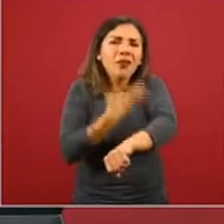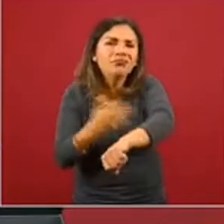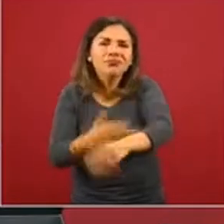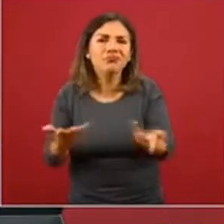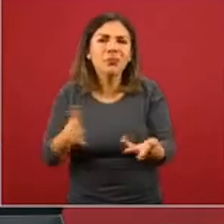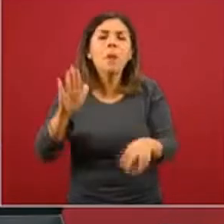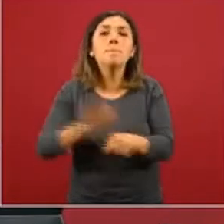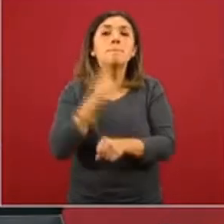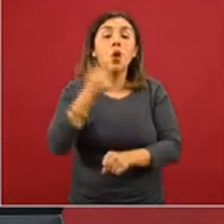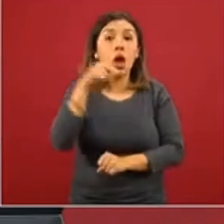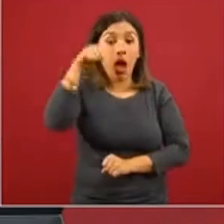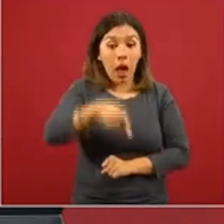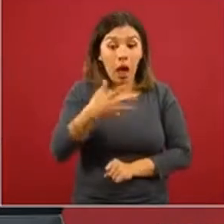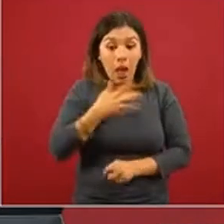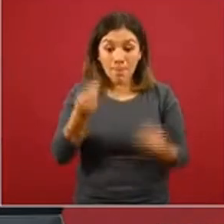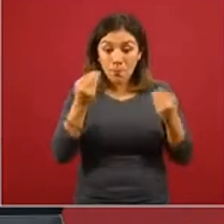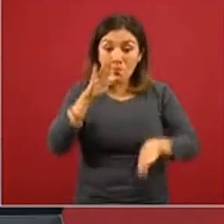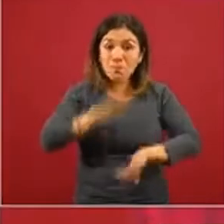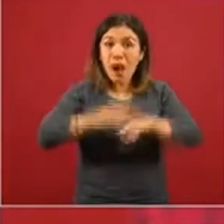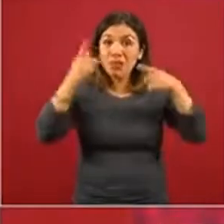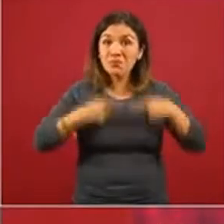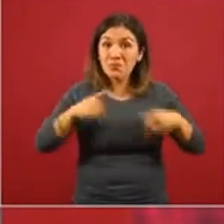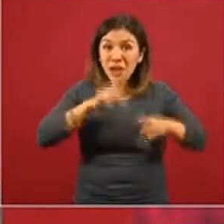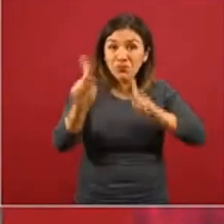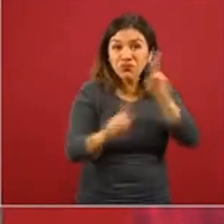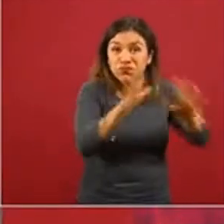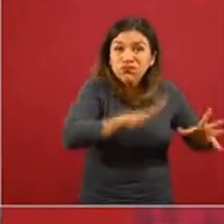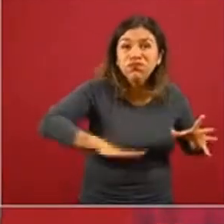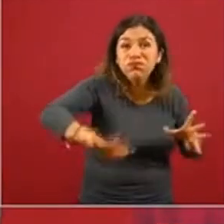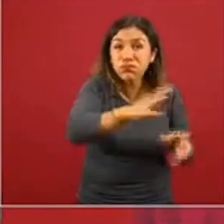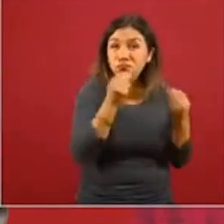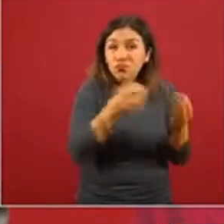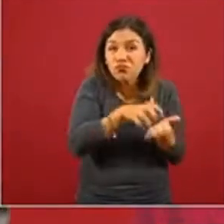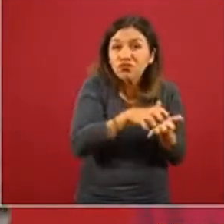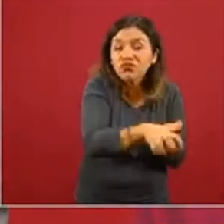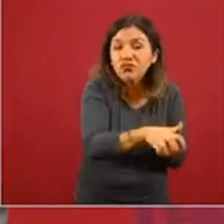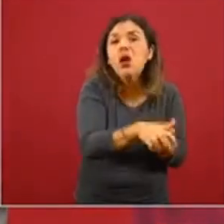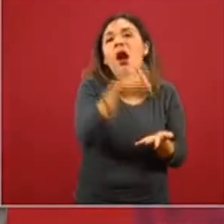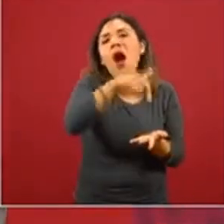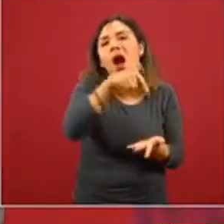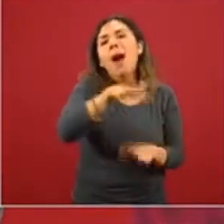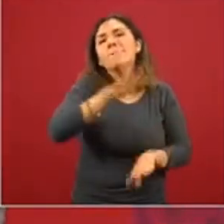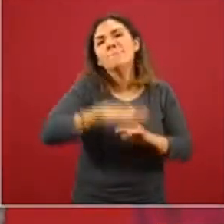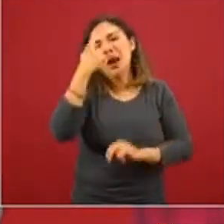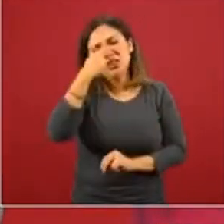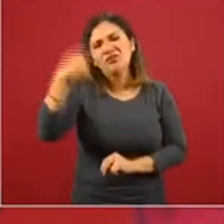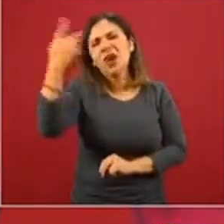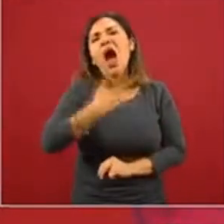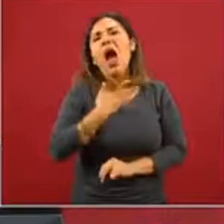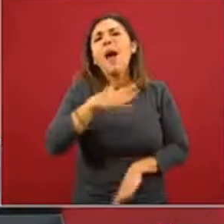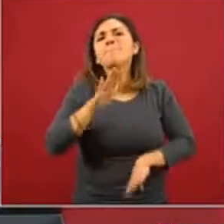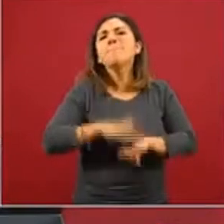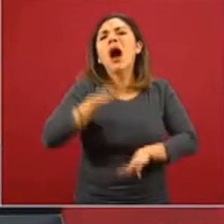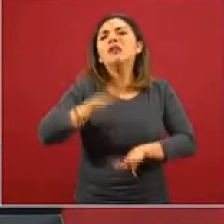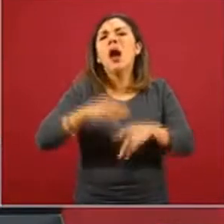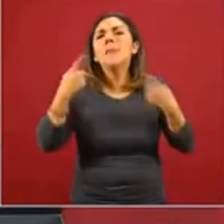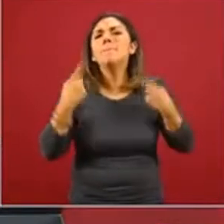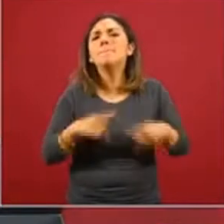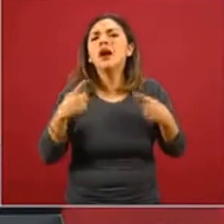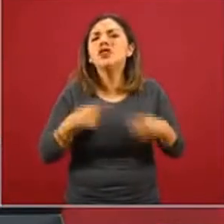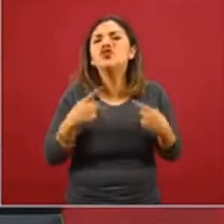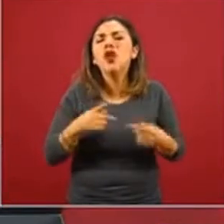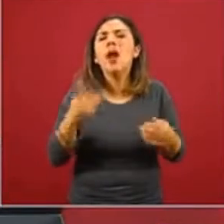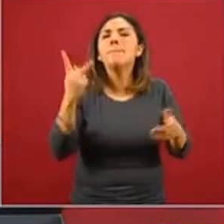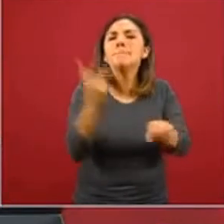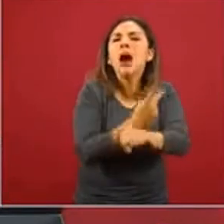Porque obviamente donde hay más población, más personas viviendo, existe la posibilidad de que haya un mayor número